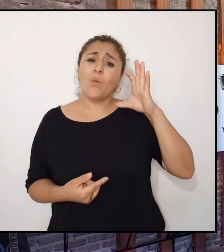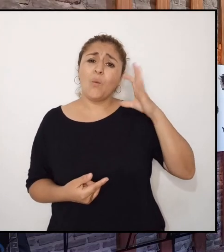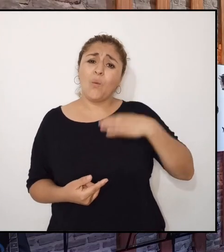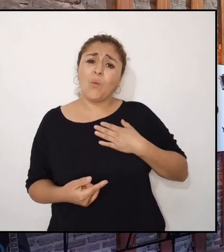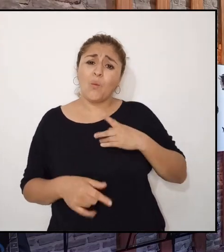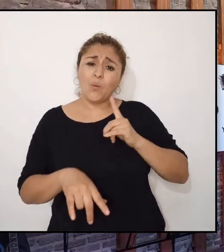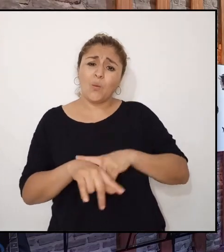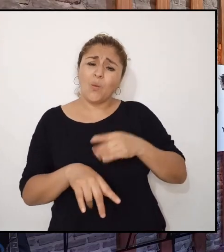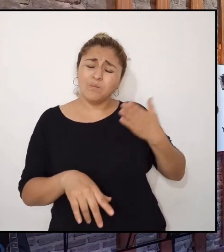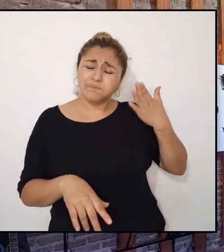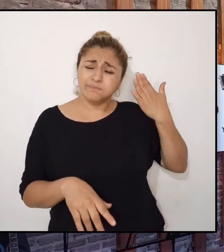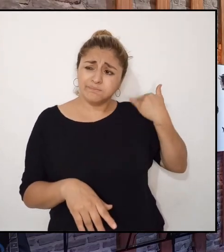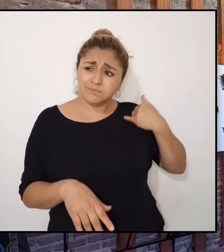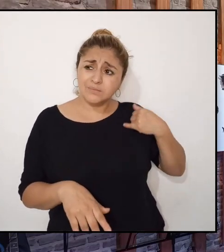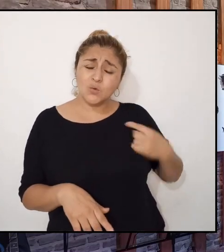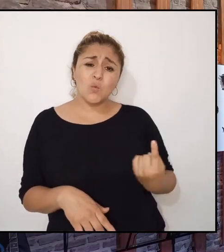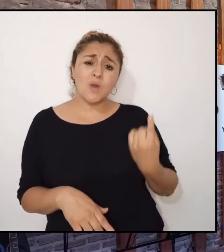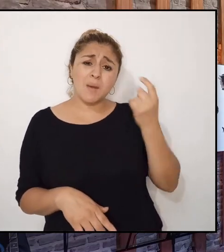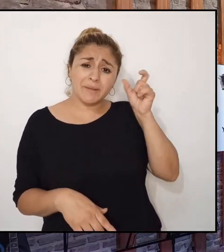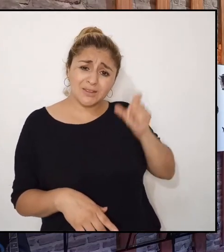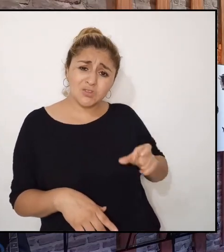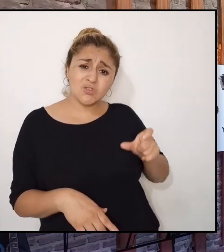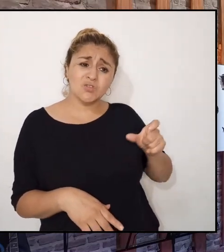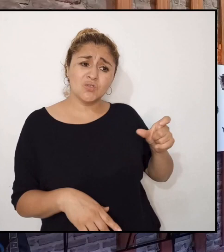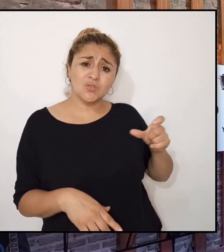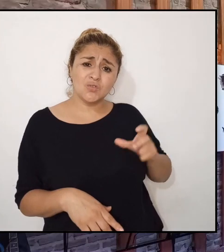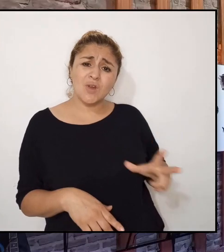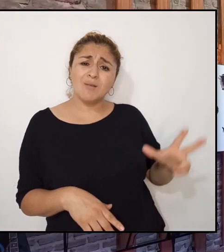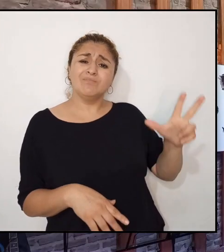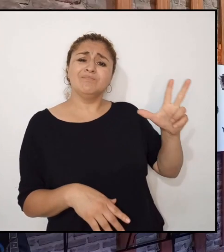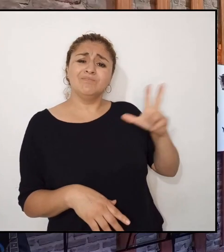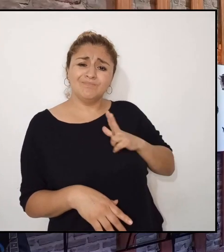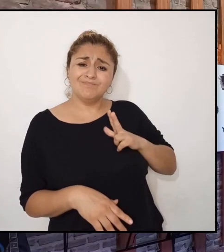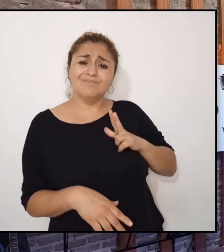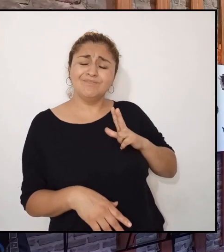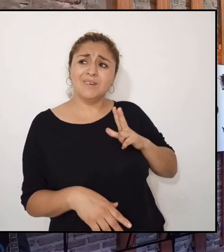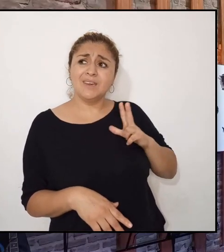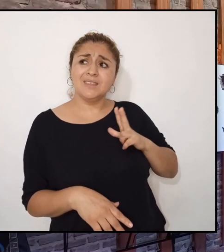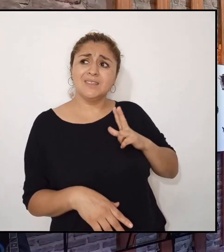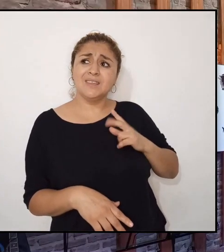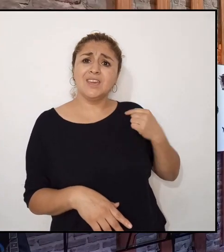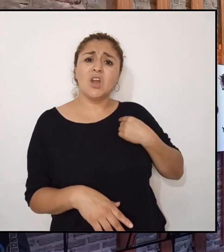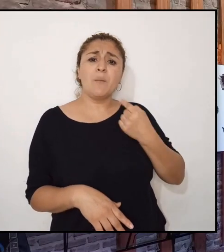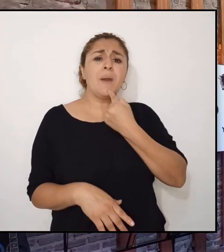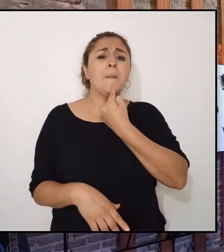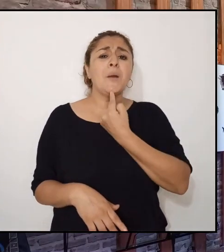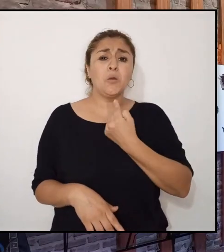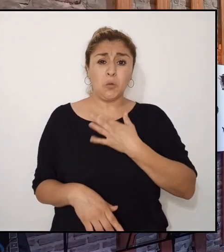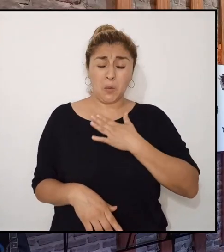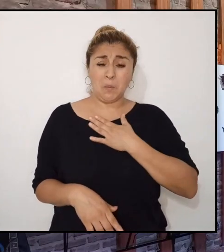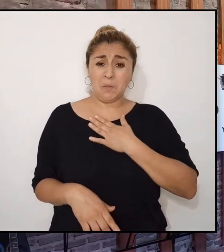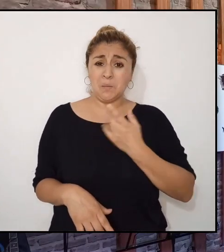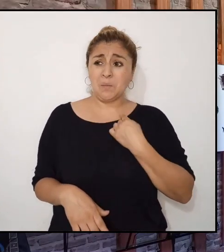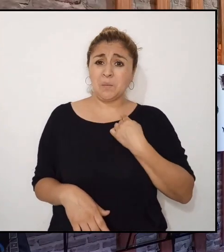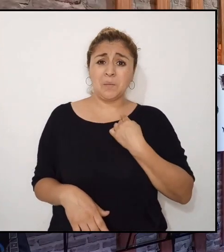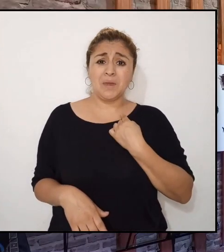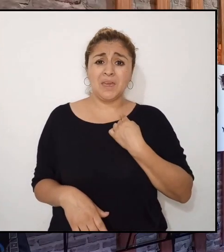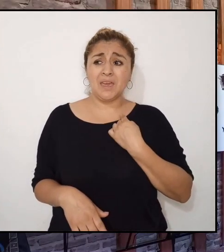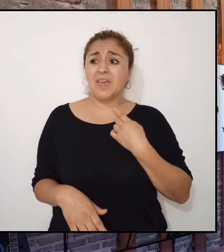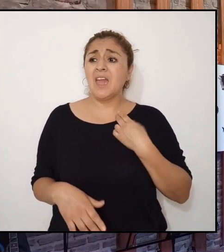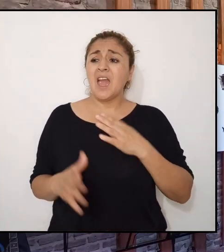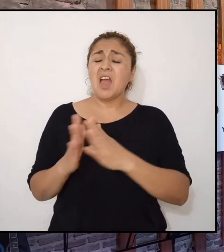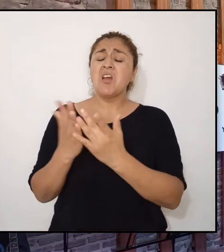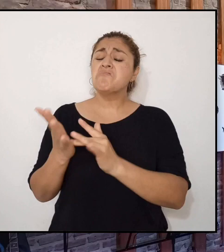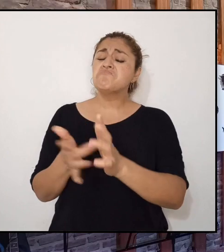que abrazó todo esto y le digo, bueno, pero a ver, ¿dónde está la diferencia? Y la diferencia está en Jesús,